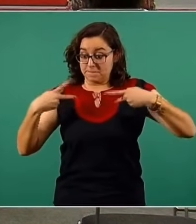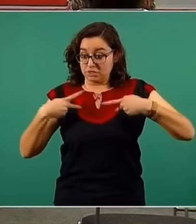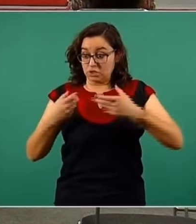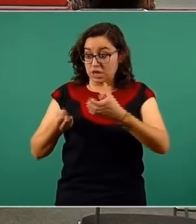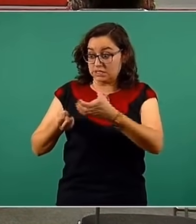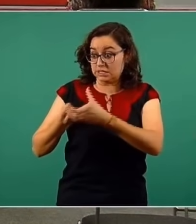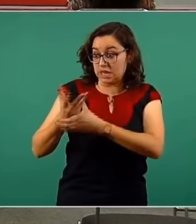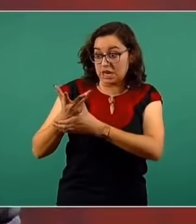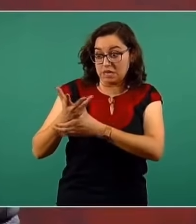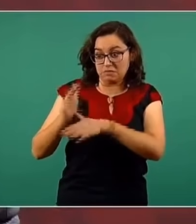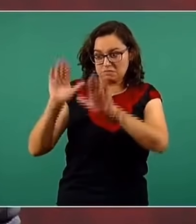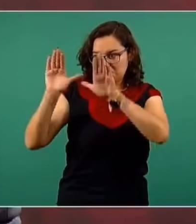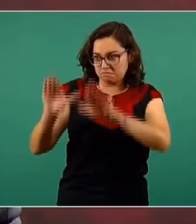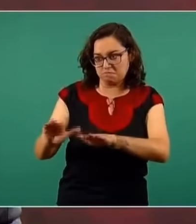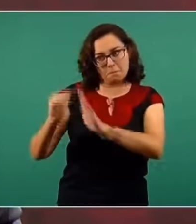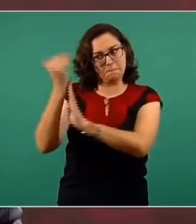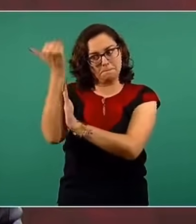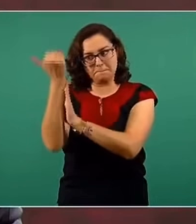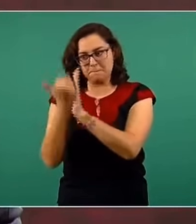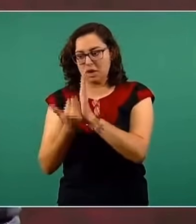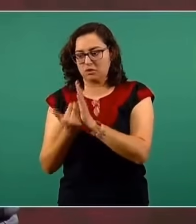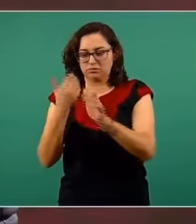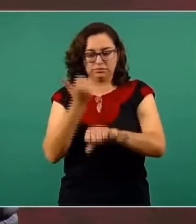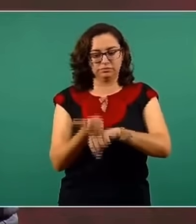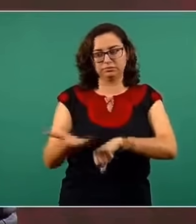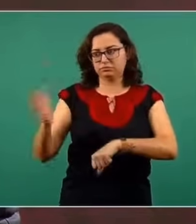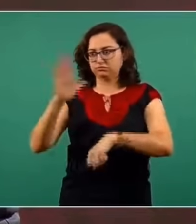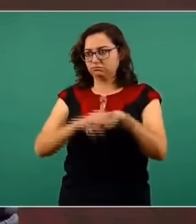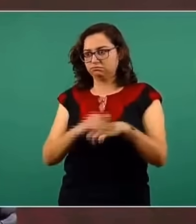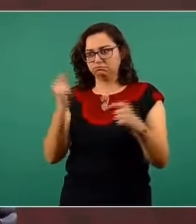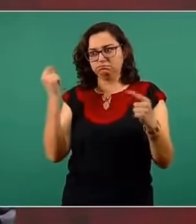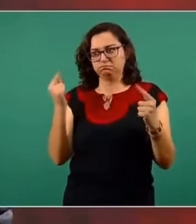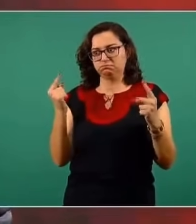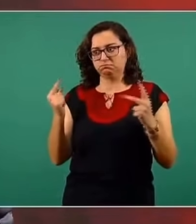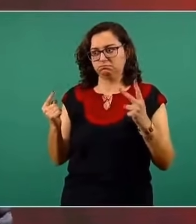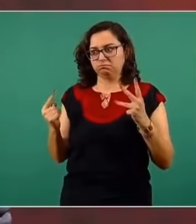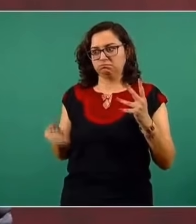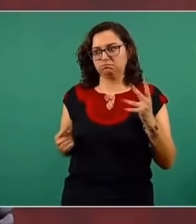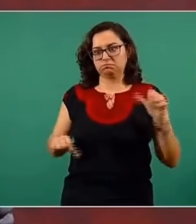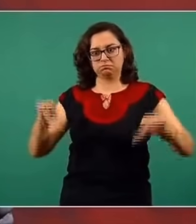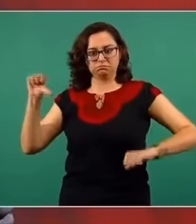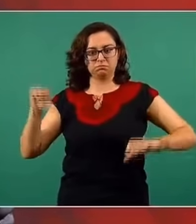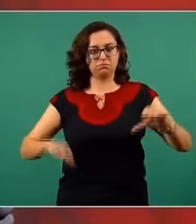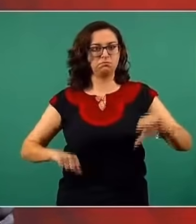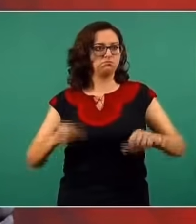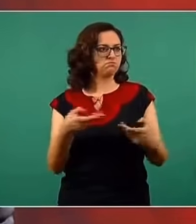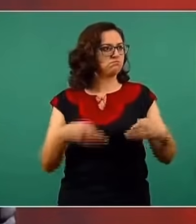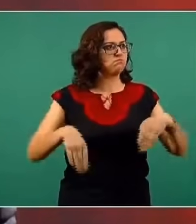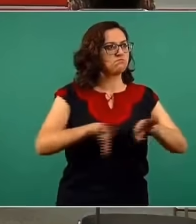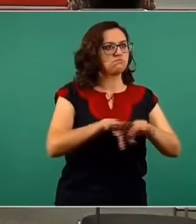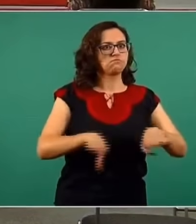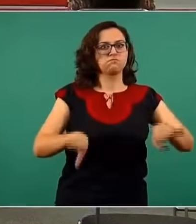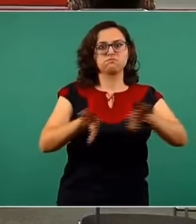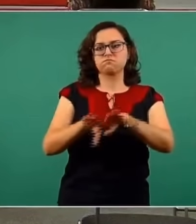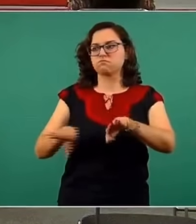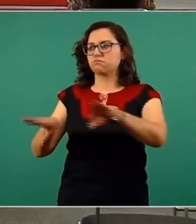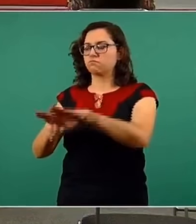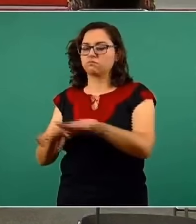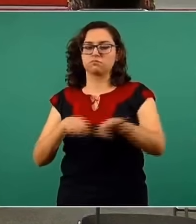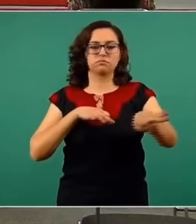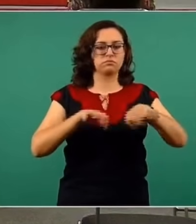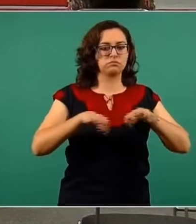porque por acciones administrativas se mandata el cierre de ciertos espacios laborales,